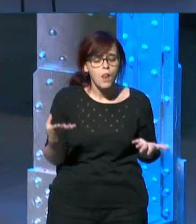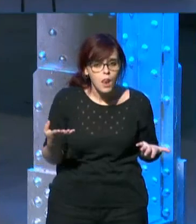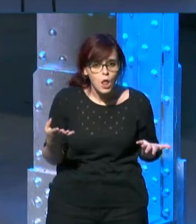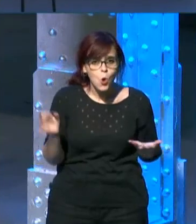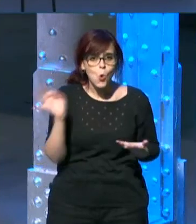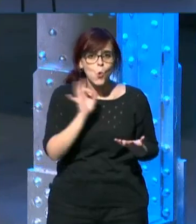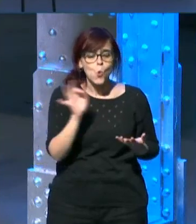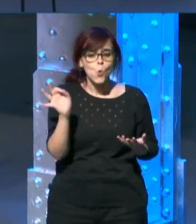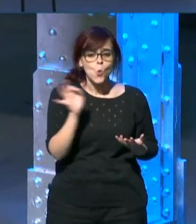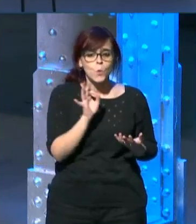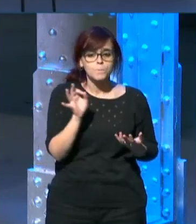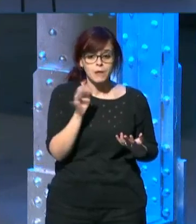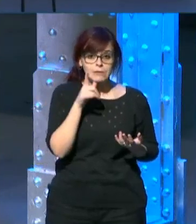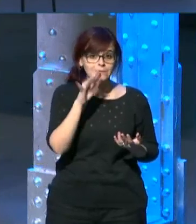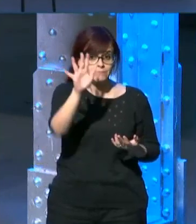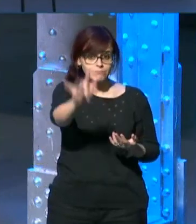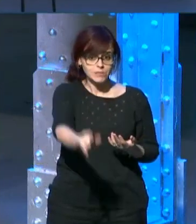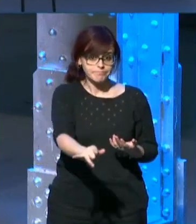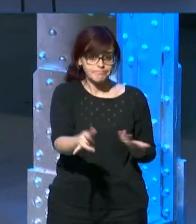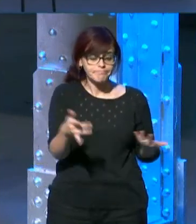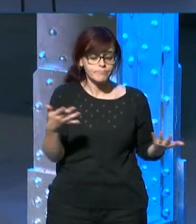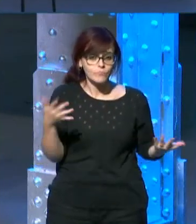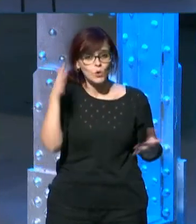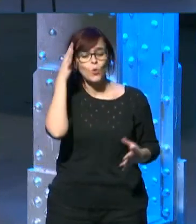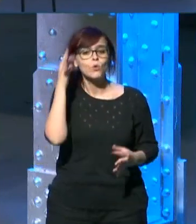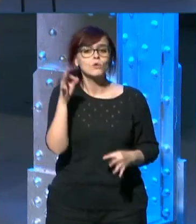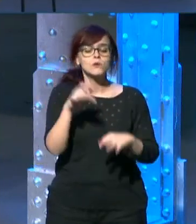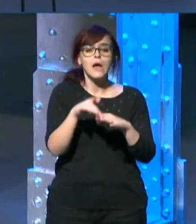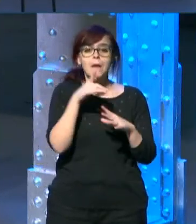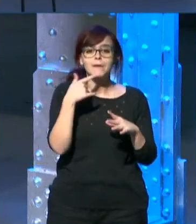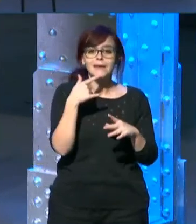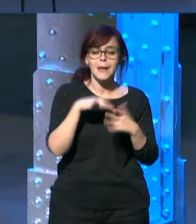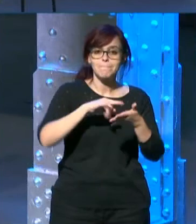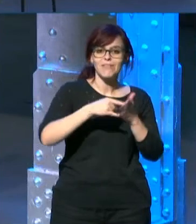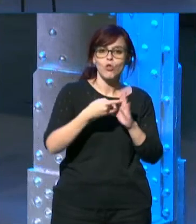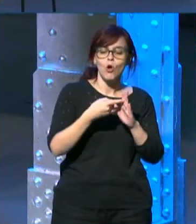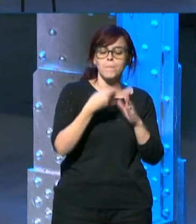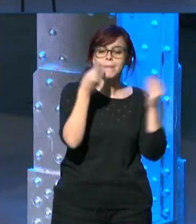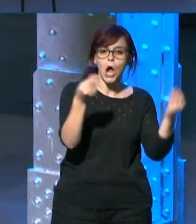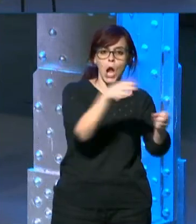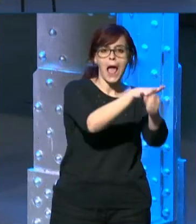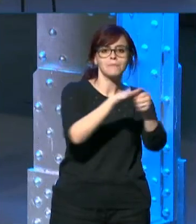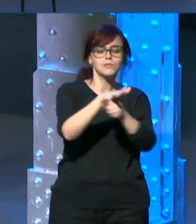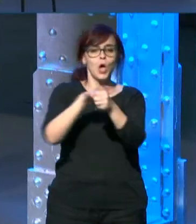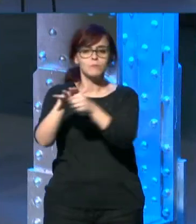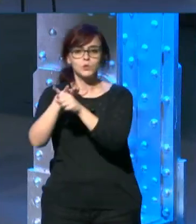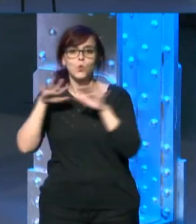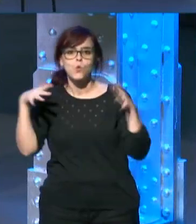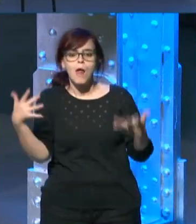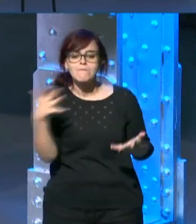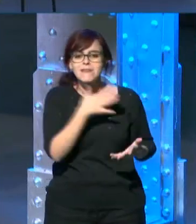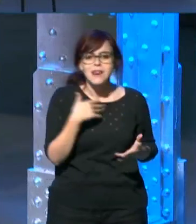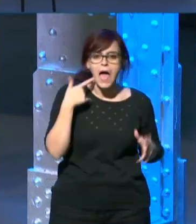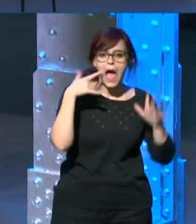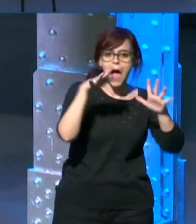Bueno, sí, o sea, damos indicaciones sobre dónde se encaja mejor cada uno de ellos. Estás empezando y quieres aprender y